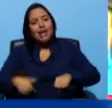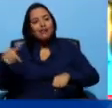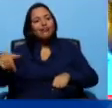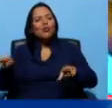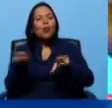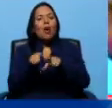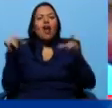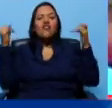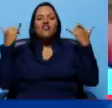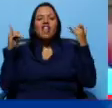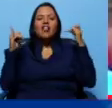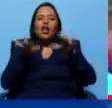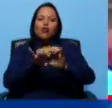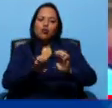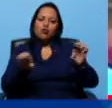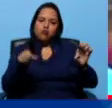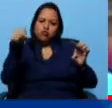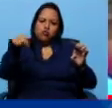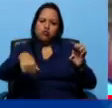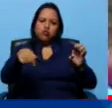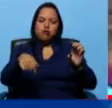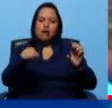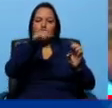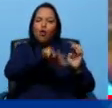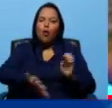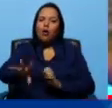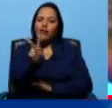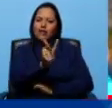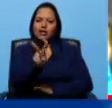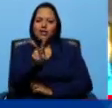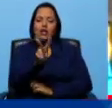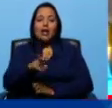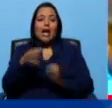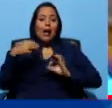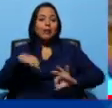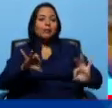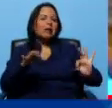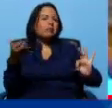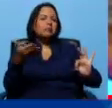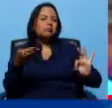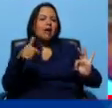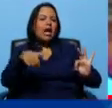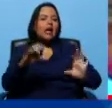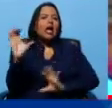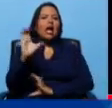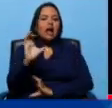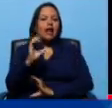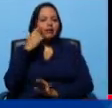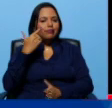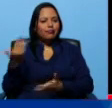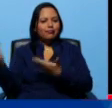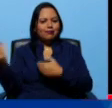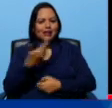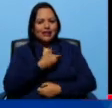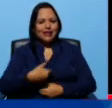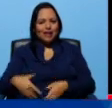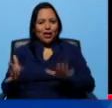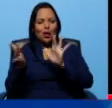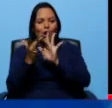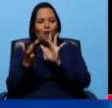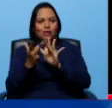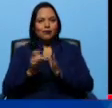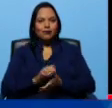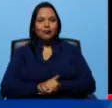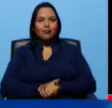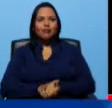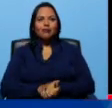fiesta pedagógica que tenemos en toda Venezuela y especialmente aquí en Caracas. Adelante, mi comandante.